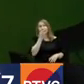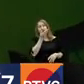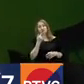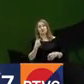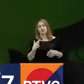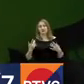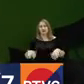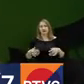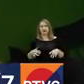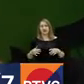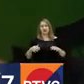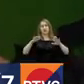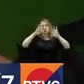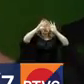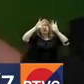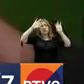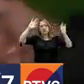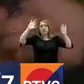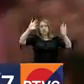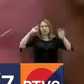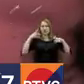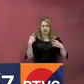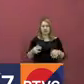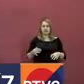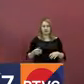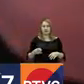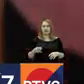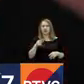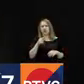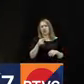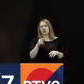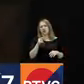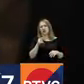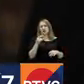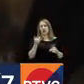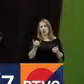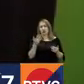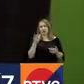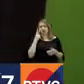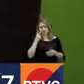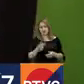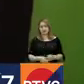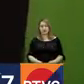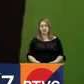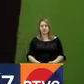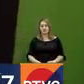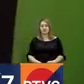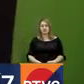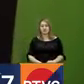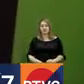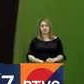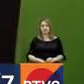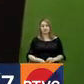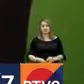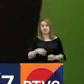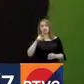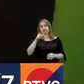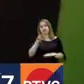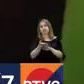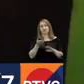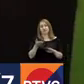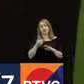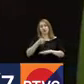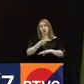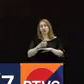de esto como estaba abierto esto pero estaba medio roja tve mira cómo está por ahora margarita pide que las autoridades